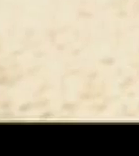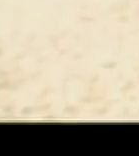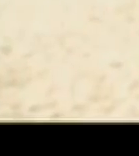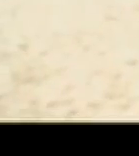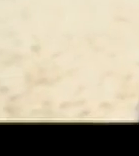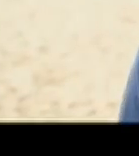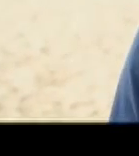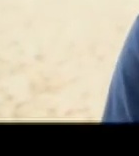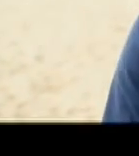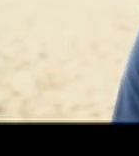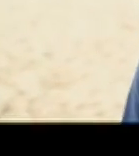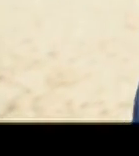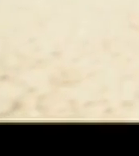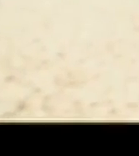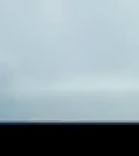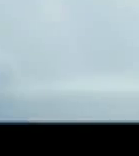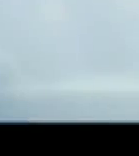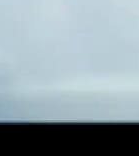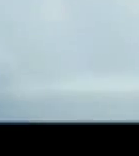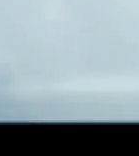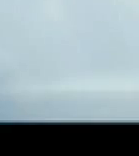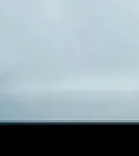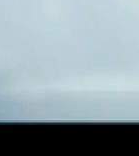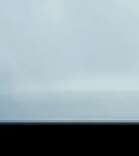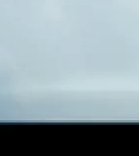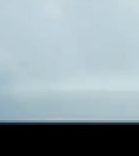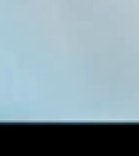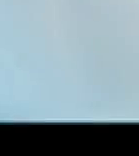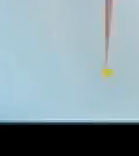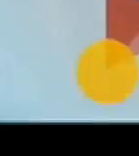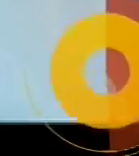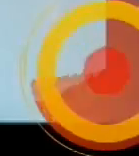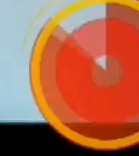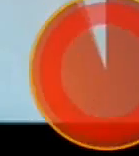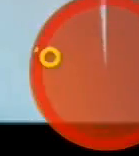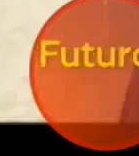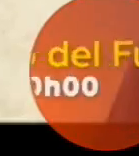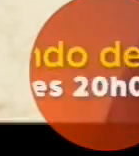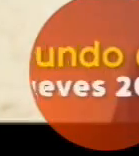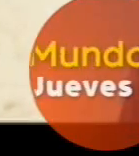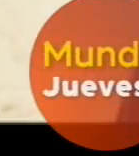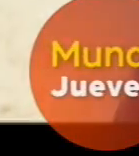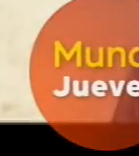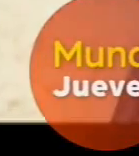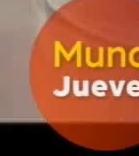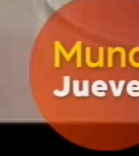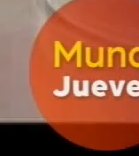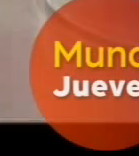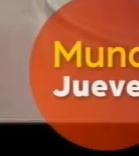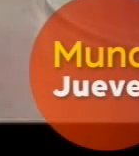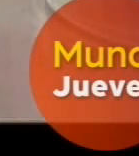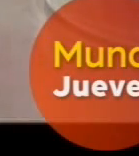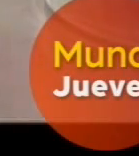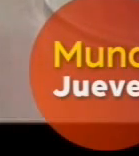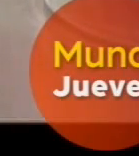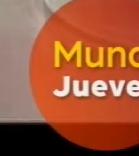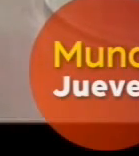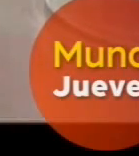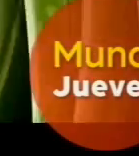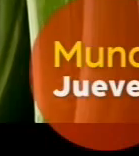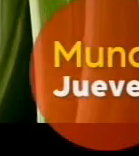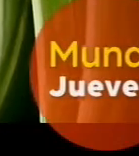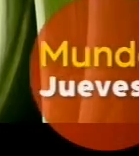Consumiendo alimentos que previenen y curan. Y hasta diseñando nuestros cuerpos para ser cada vez más fuertes y bellos. Mundo del